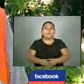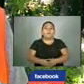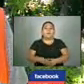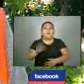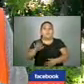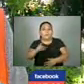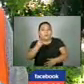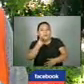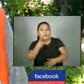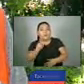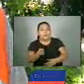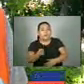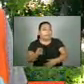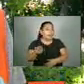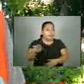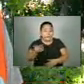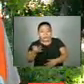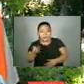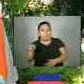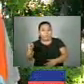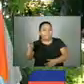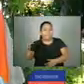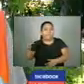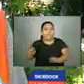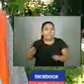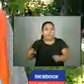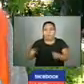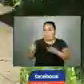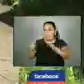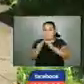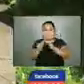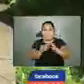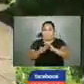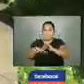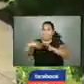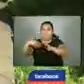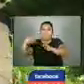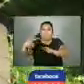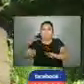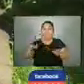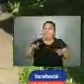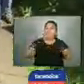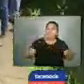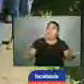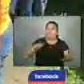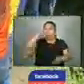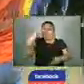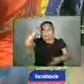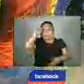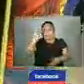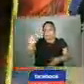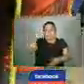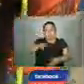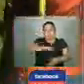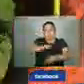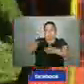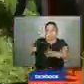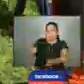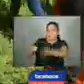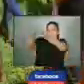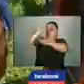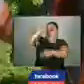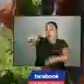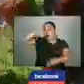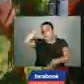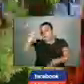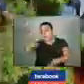Al ver eso, si es necesario que podamos desalojar a las personas. Ahora la tarea está en manos de las autoridades, que tienen que